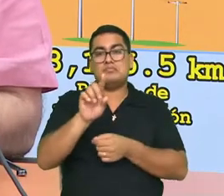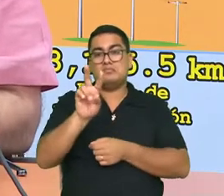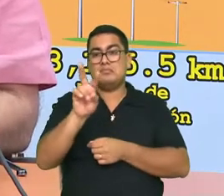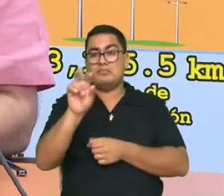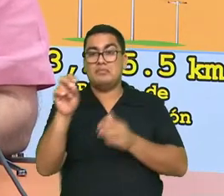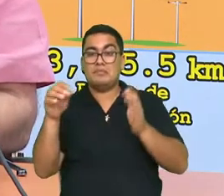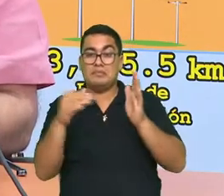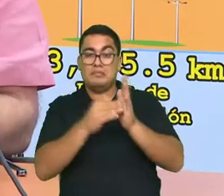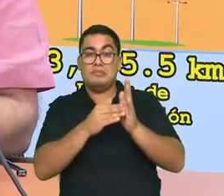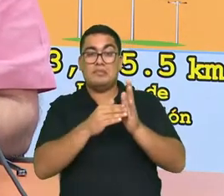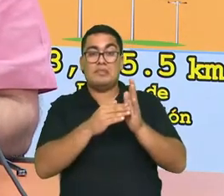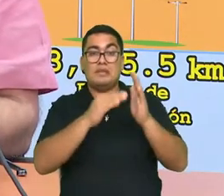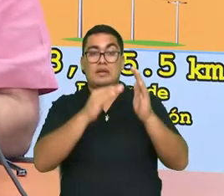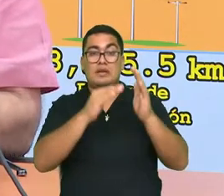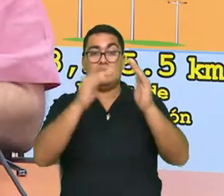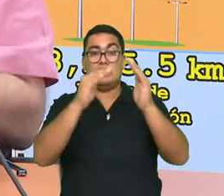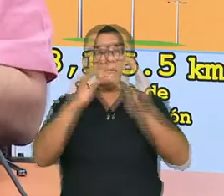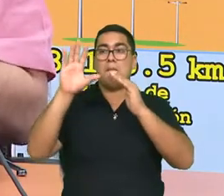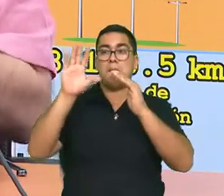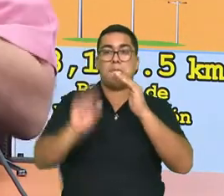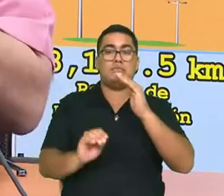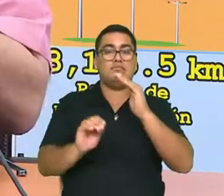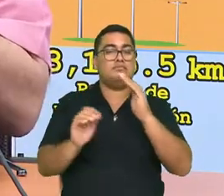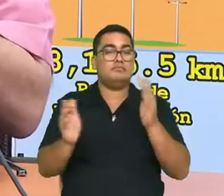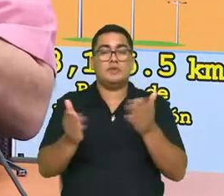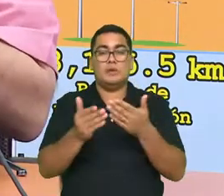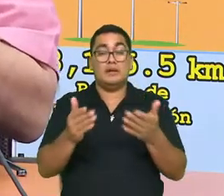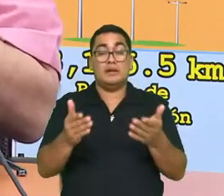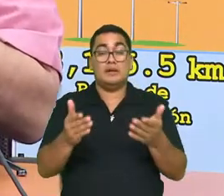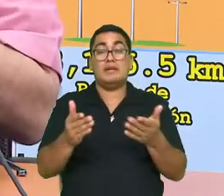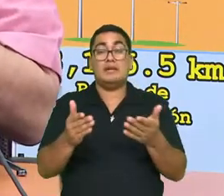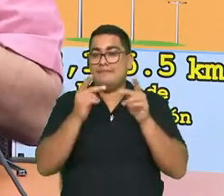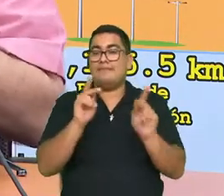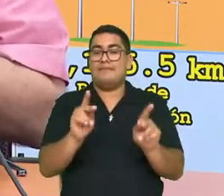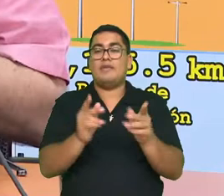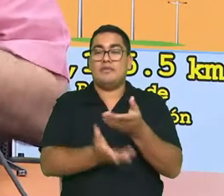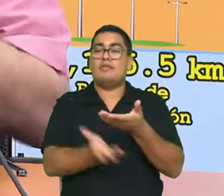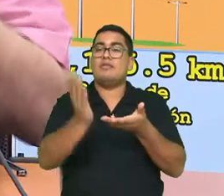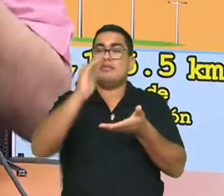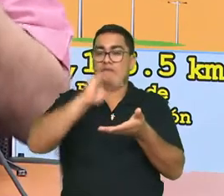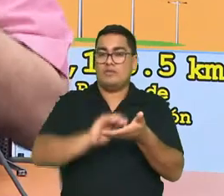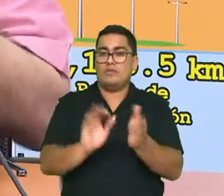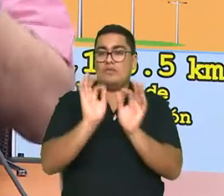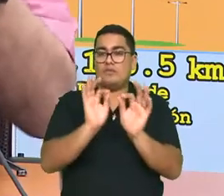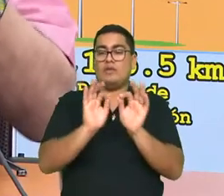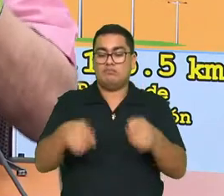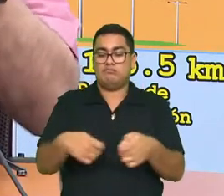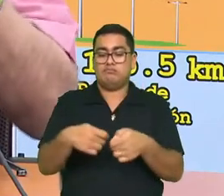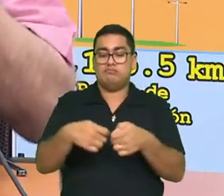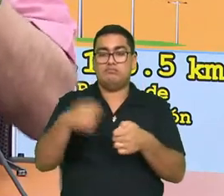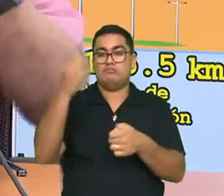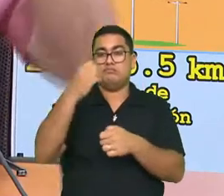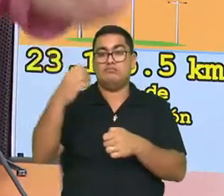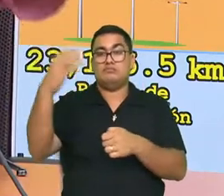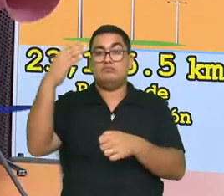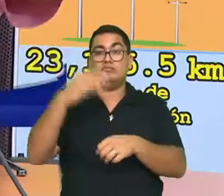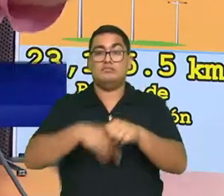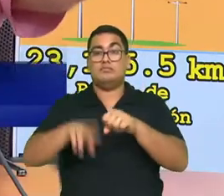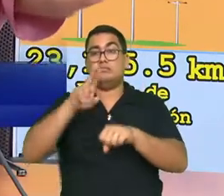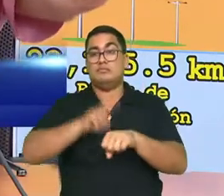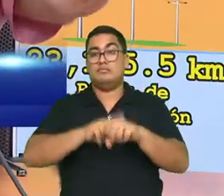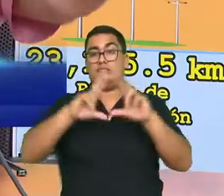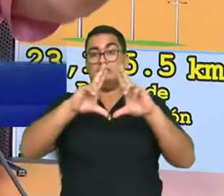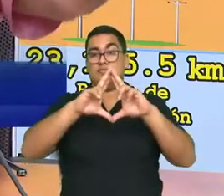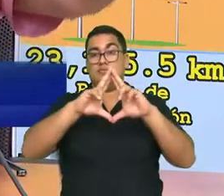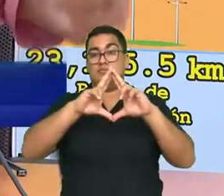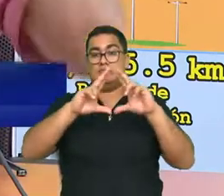viviendas sin acceso a la energía eléctrica. Es decir, hemos restablecido el suministro de energía a nivel nacional